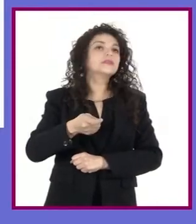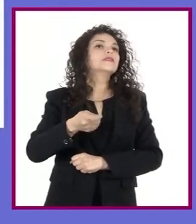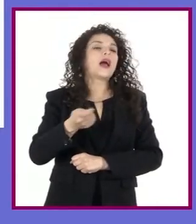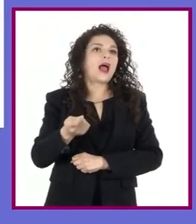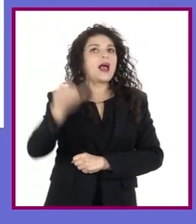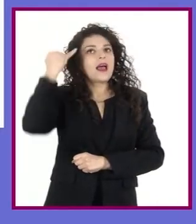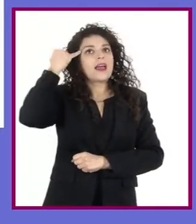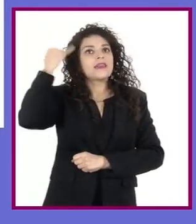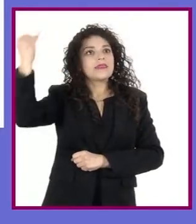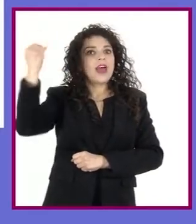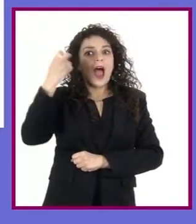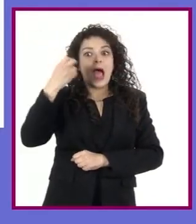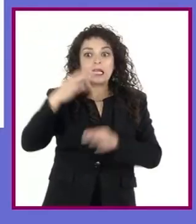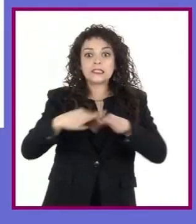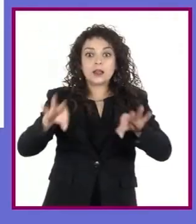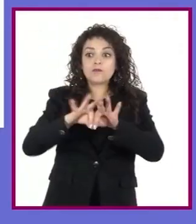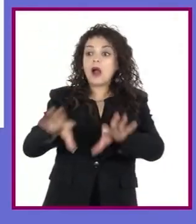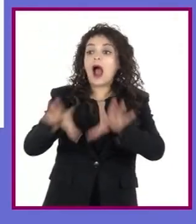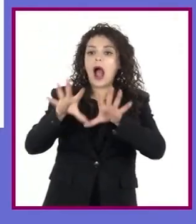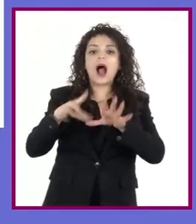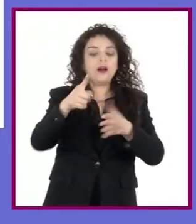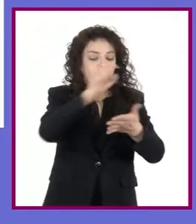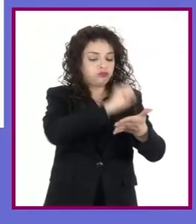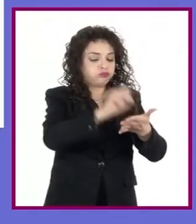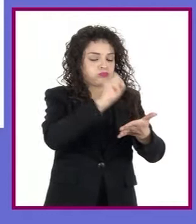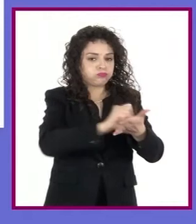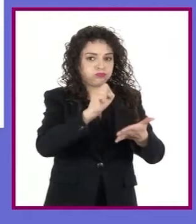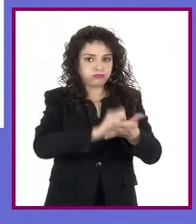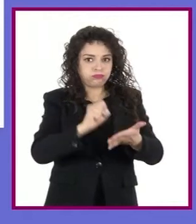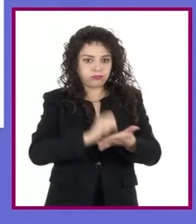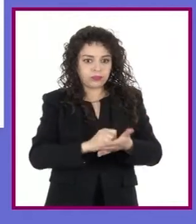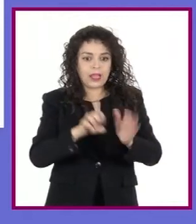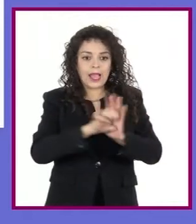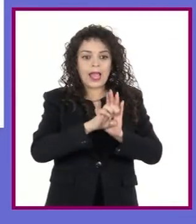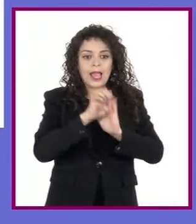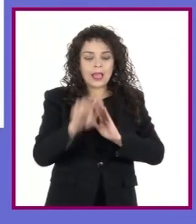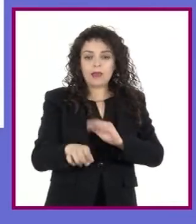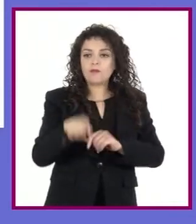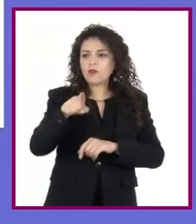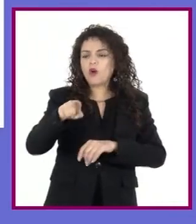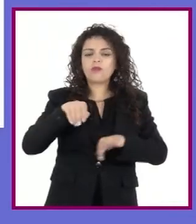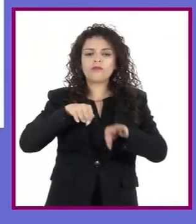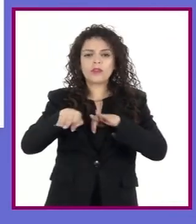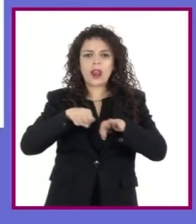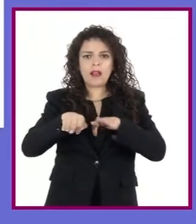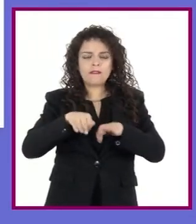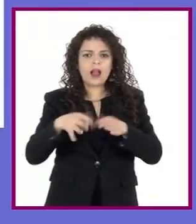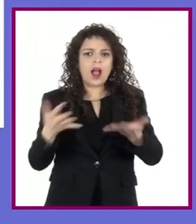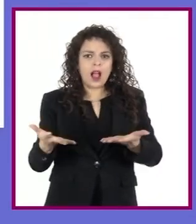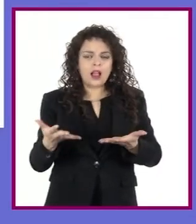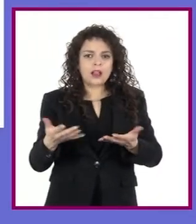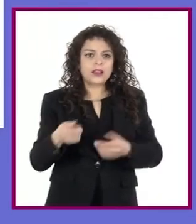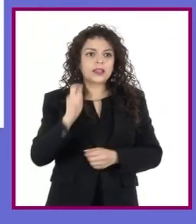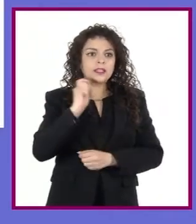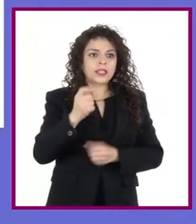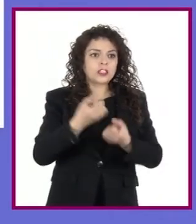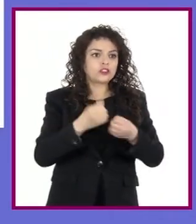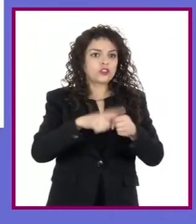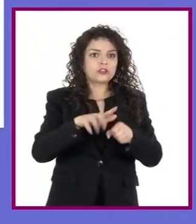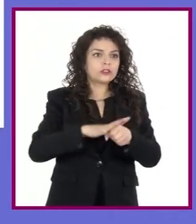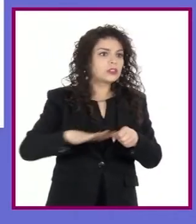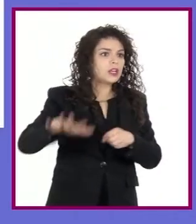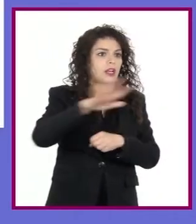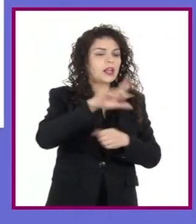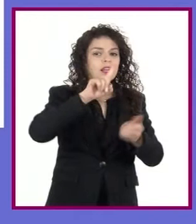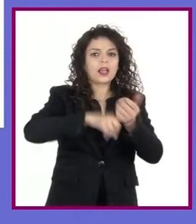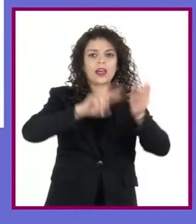los elementos sociológicos que aparecen en estos textos. Por ejemplo, cuando estamos trabajando las consecuencias sociales de la Segunda Guerra Mundial